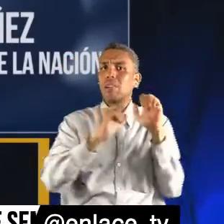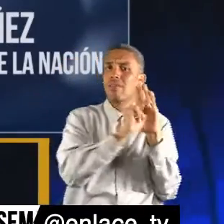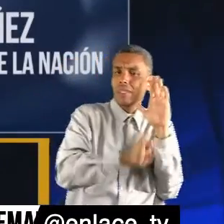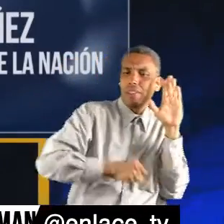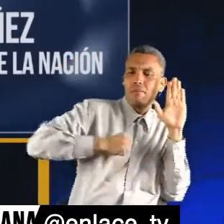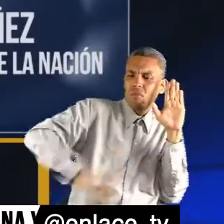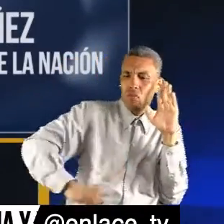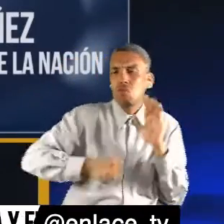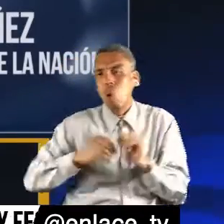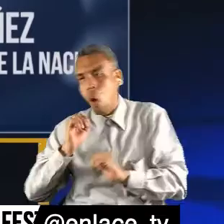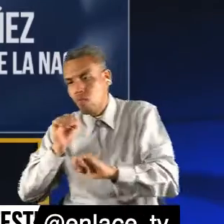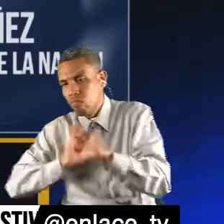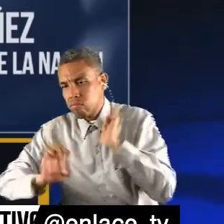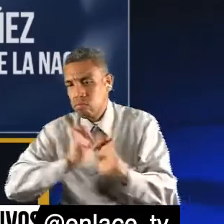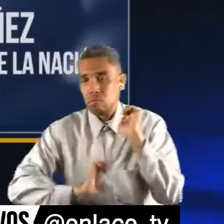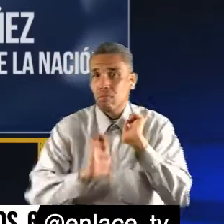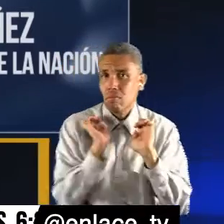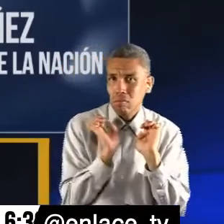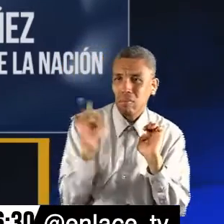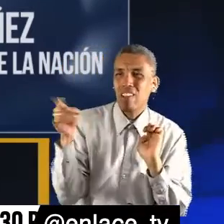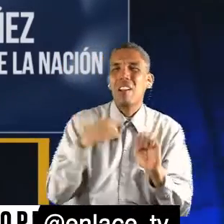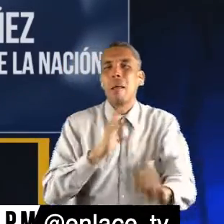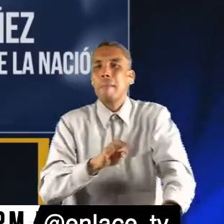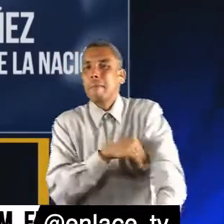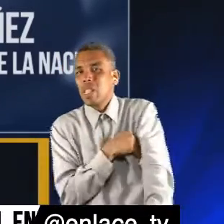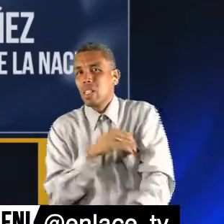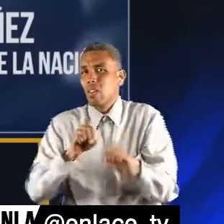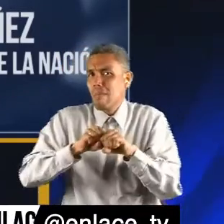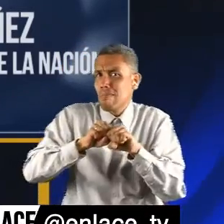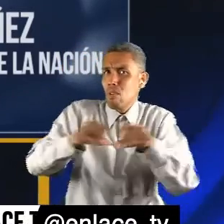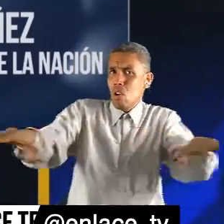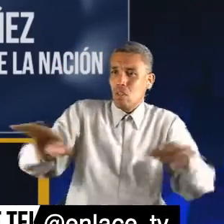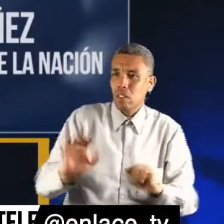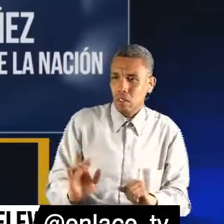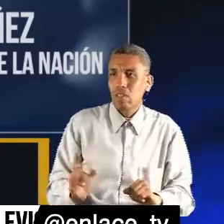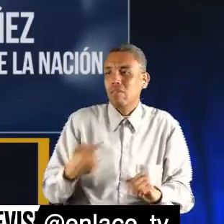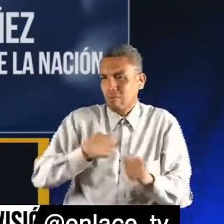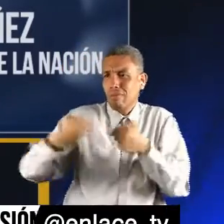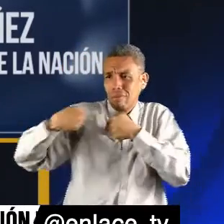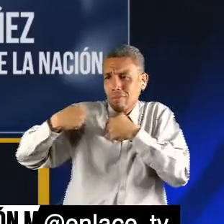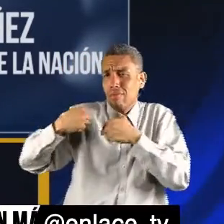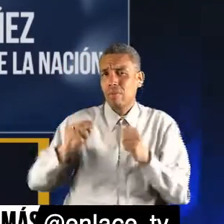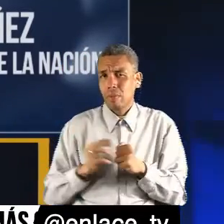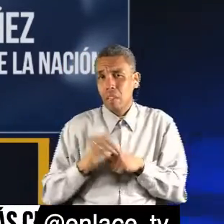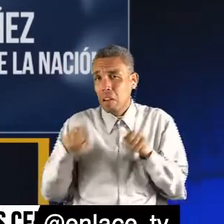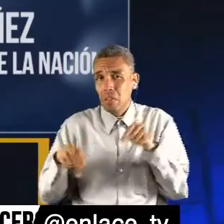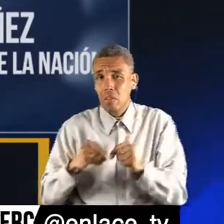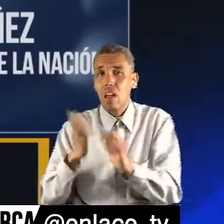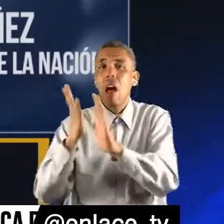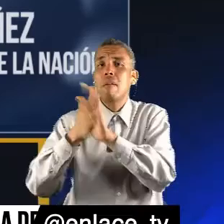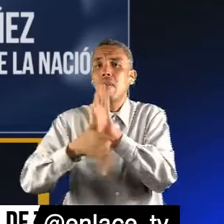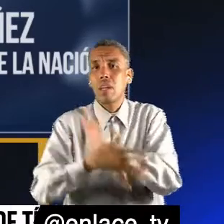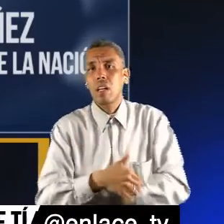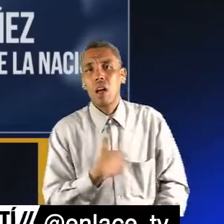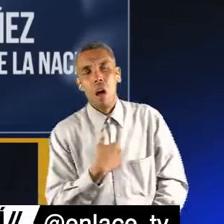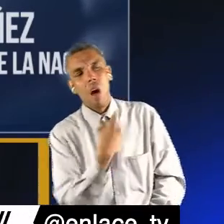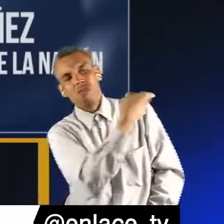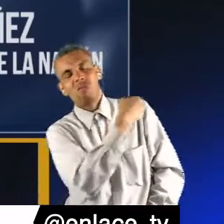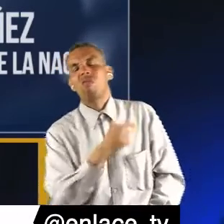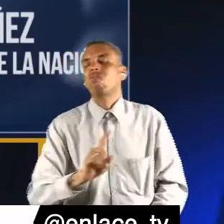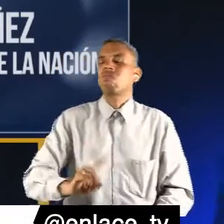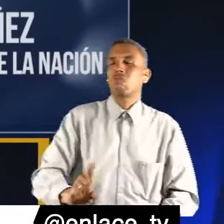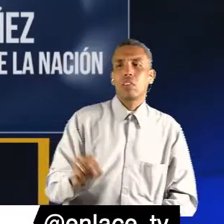como representante del Ministerio Público. Entonces, si quiere, quienes piensan eso, yo me ofrezco a darles